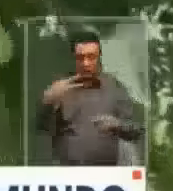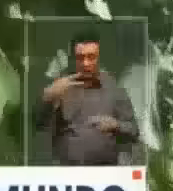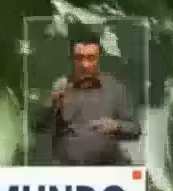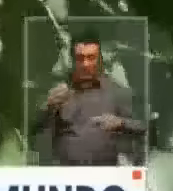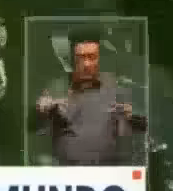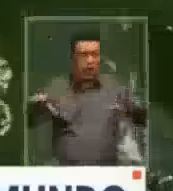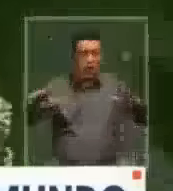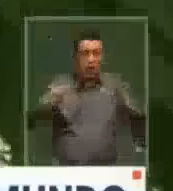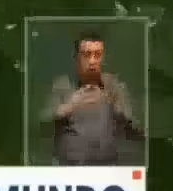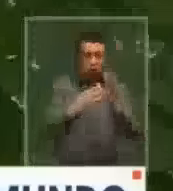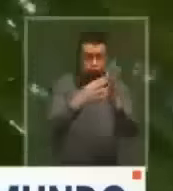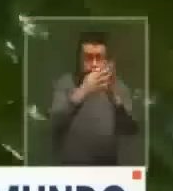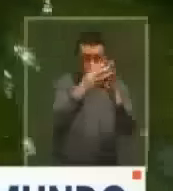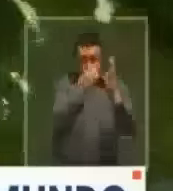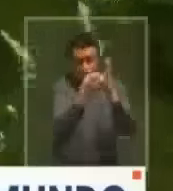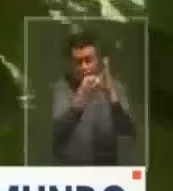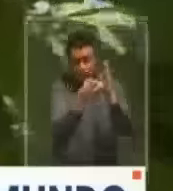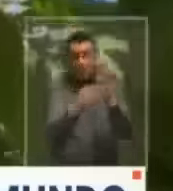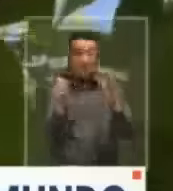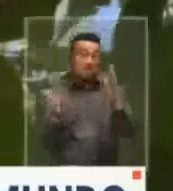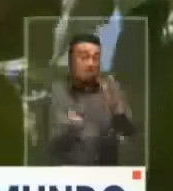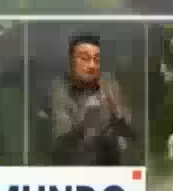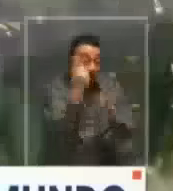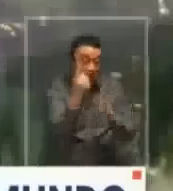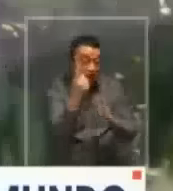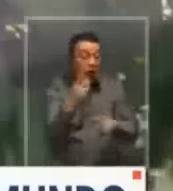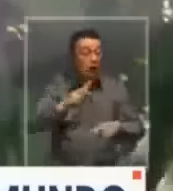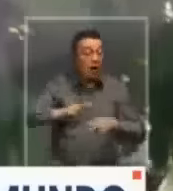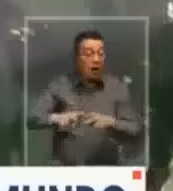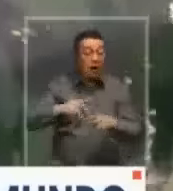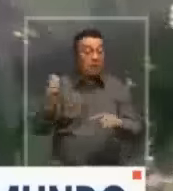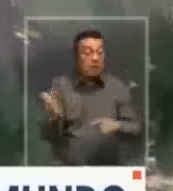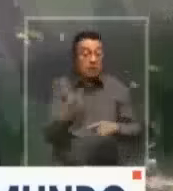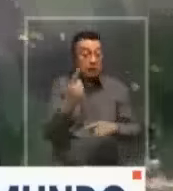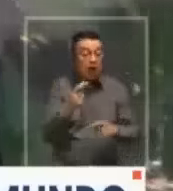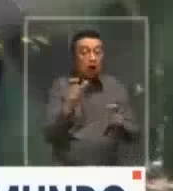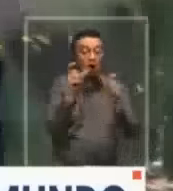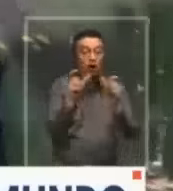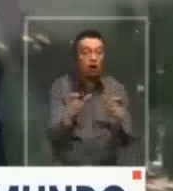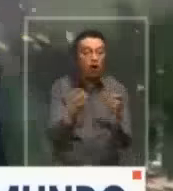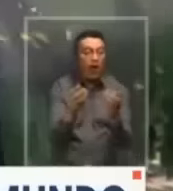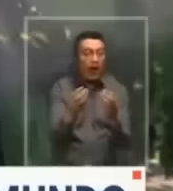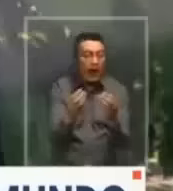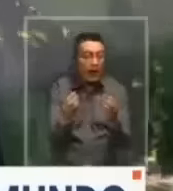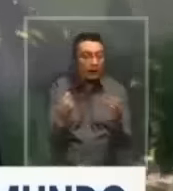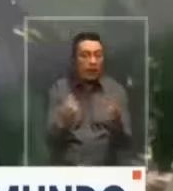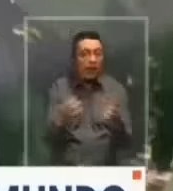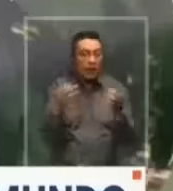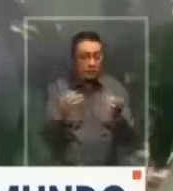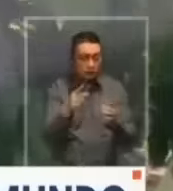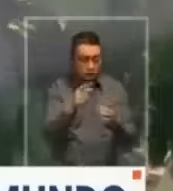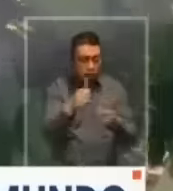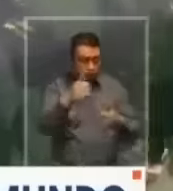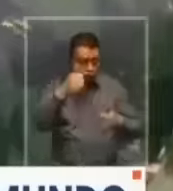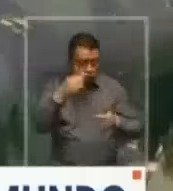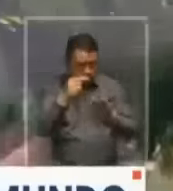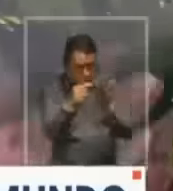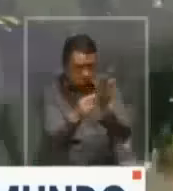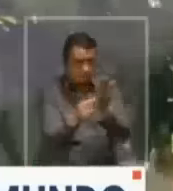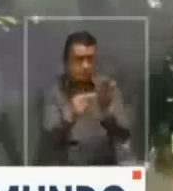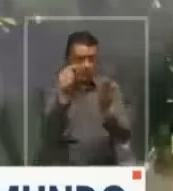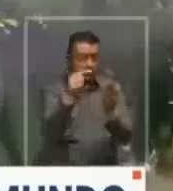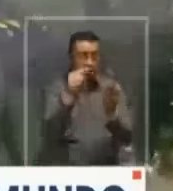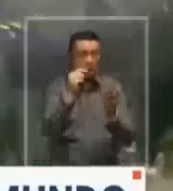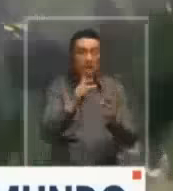de cerezas. La primera acción que se hace con la fruta es hacerle el control de calidad, que es lo que determina la aptitud de la fruta, si es que